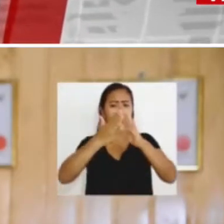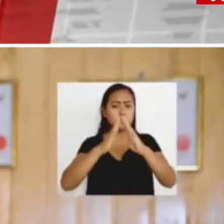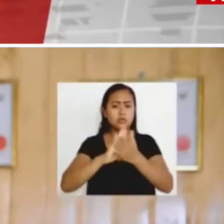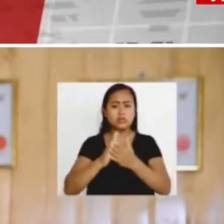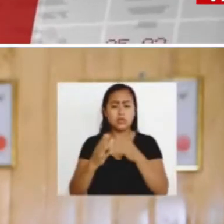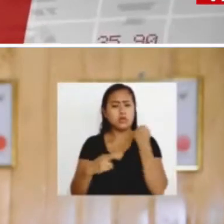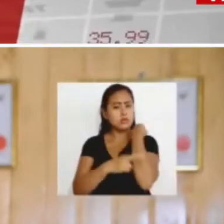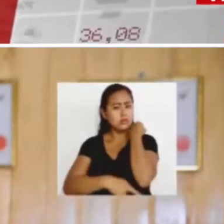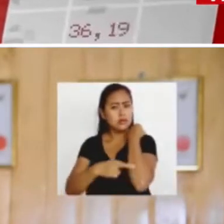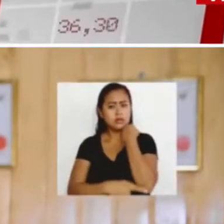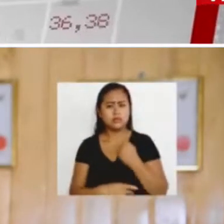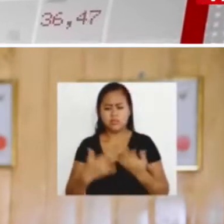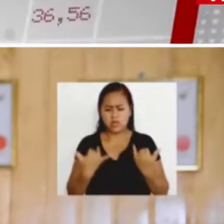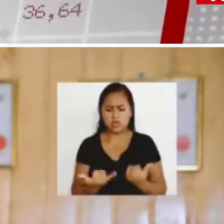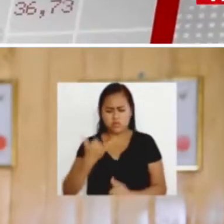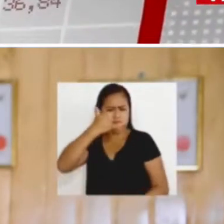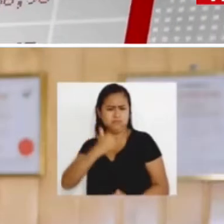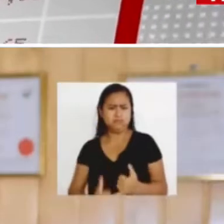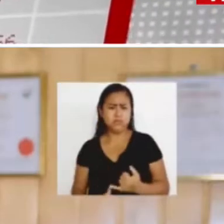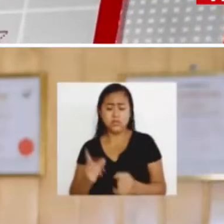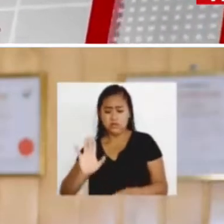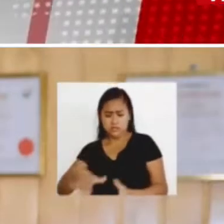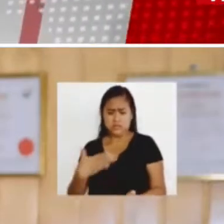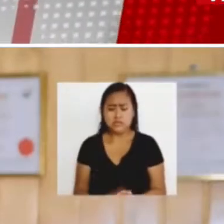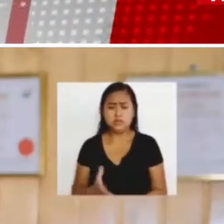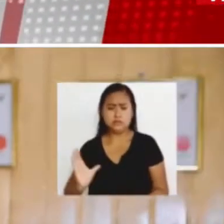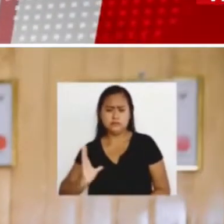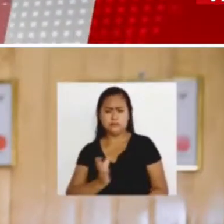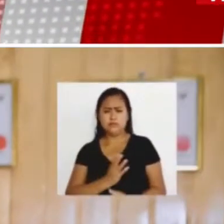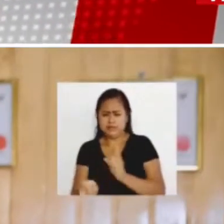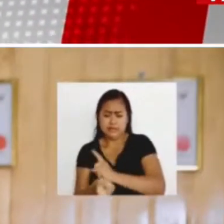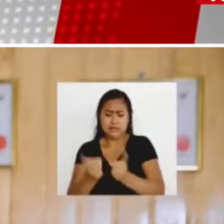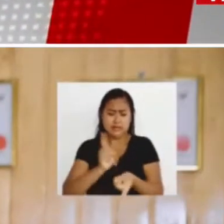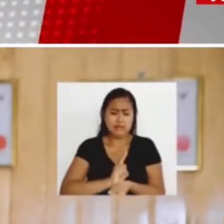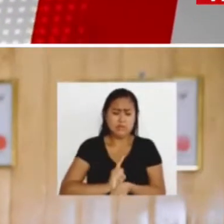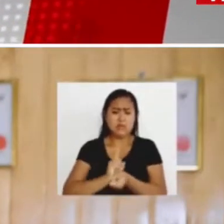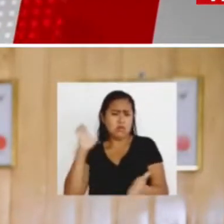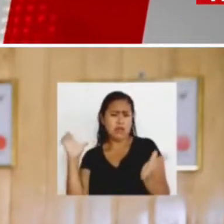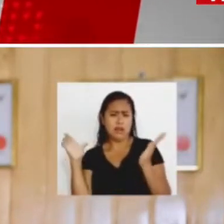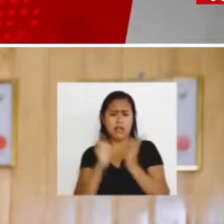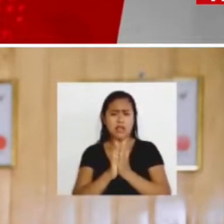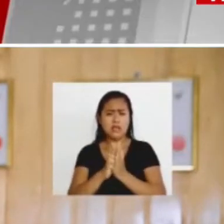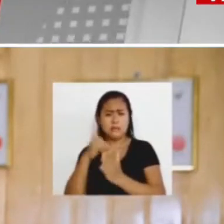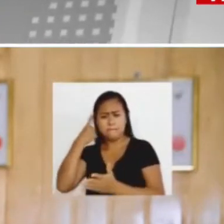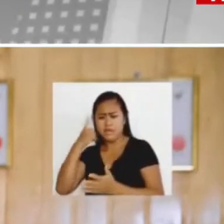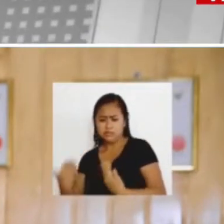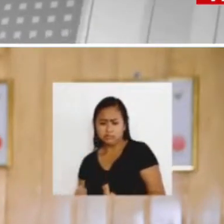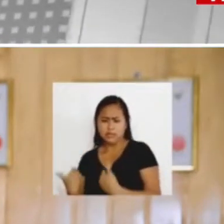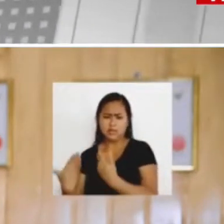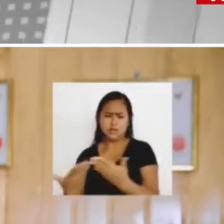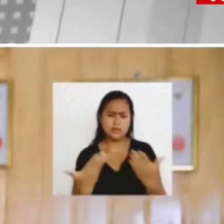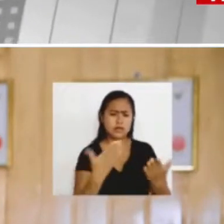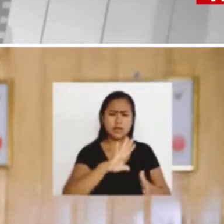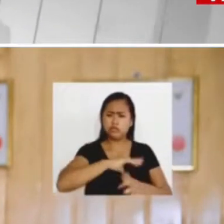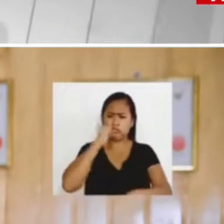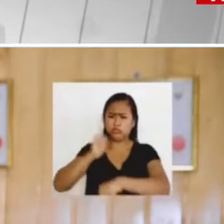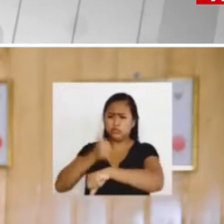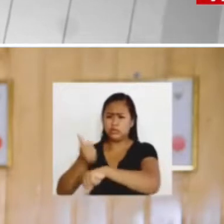que conecte a Lagunas, Santa Cruz, incluyendo inclusive Teniente César López con Yurimaguas, a través de un